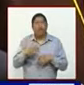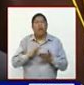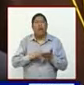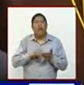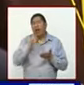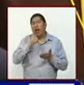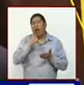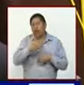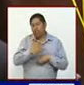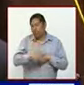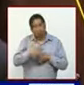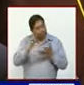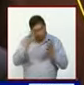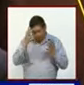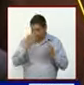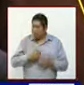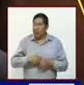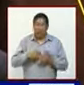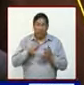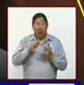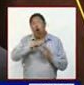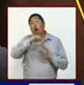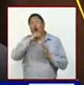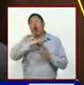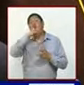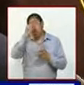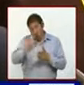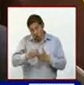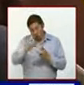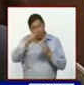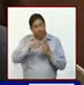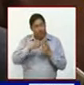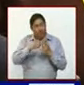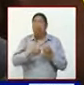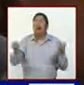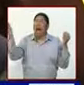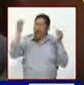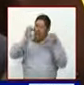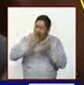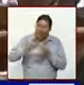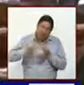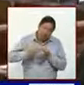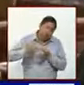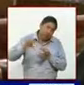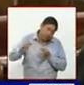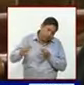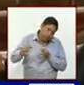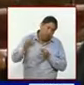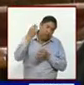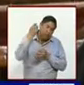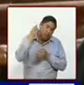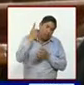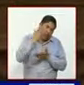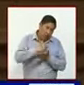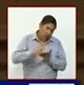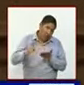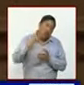caso de no, ampliar un plazo de recepción de sobres todavía por una semana o dos semanas.